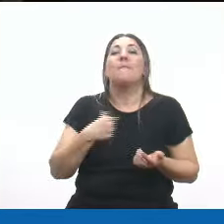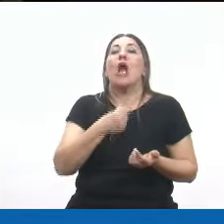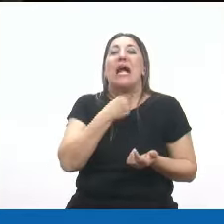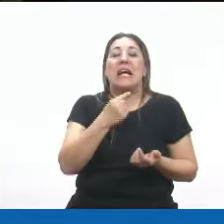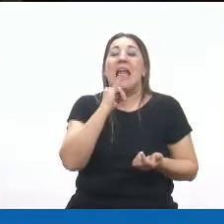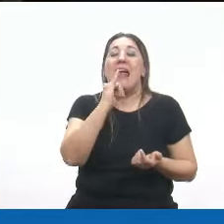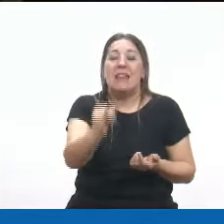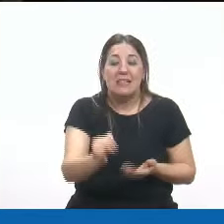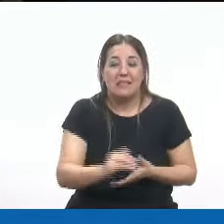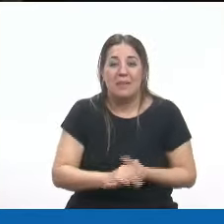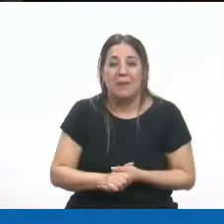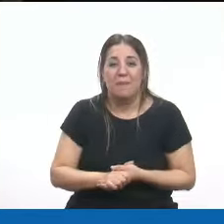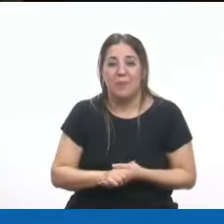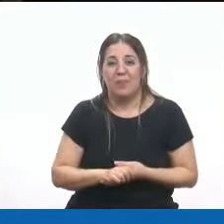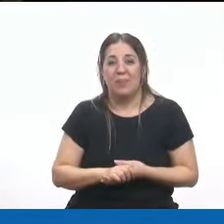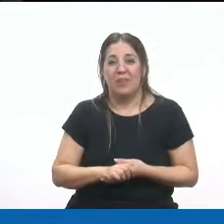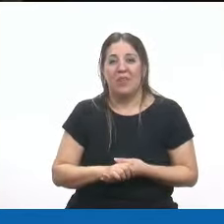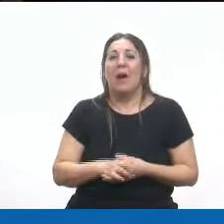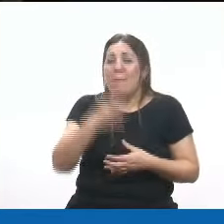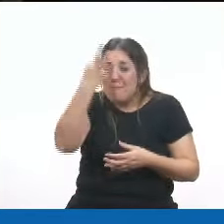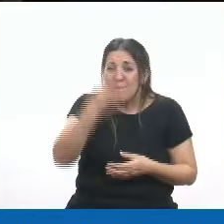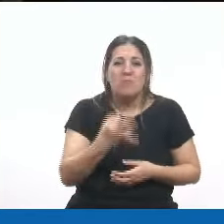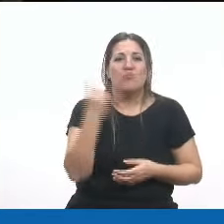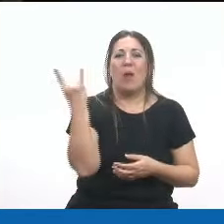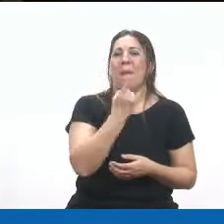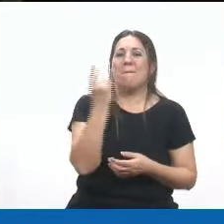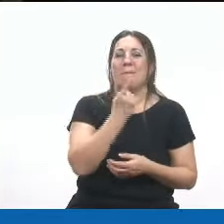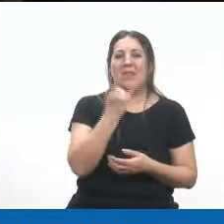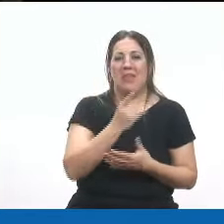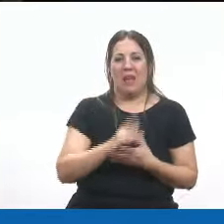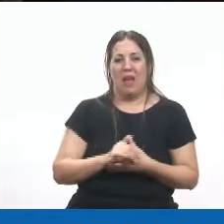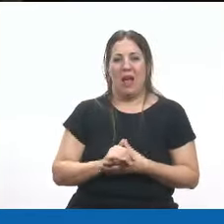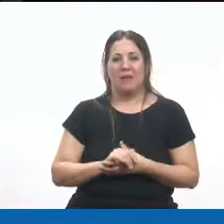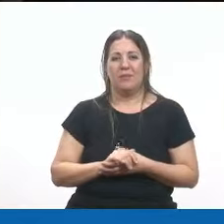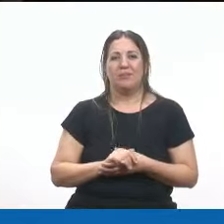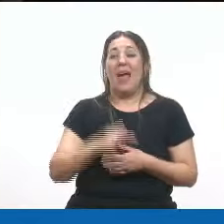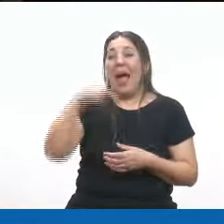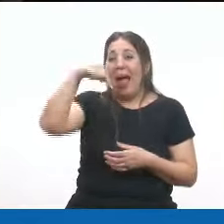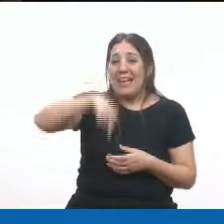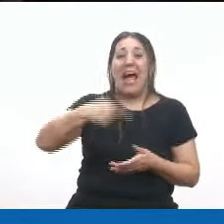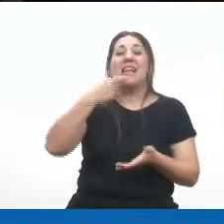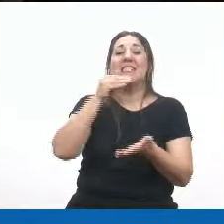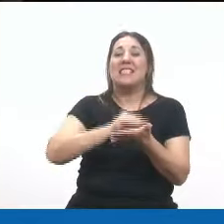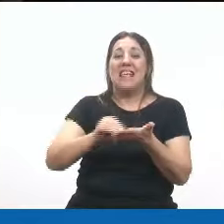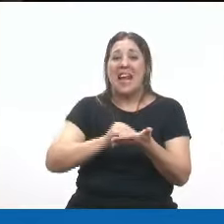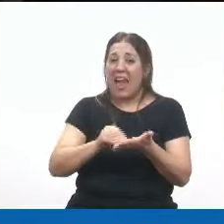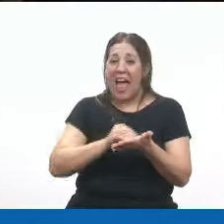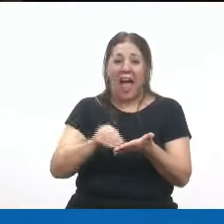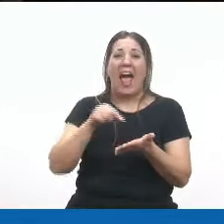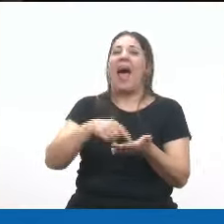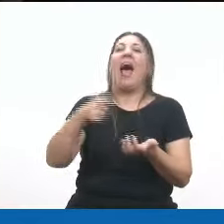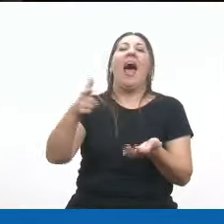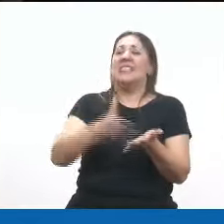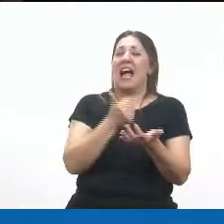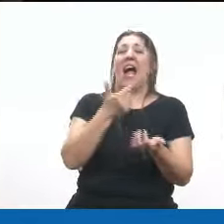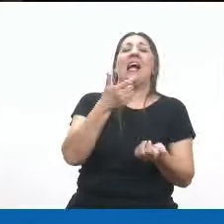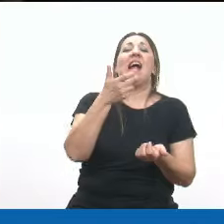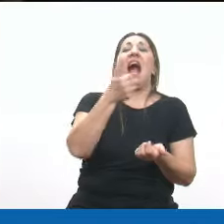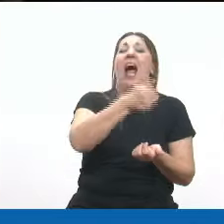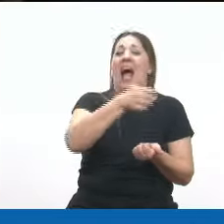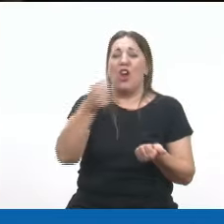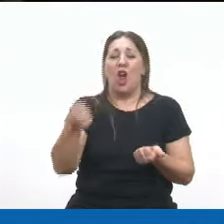decir es que es un engaño acá en el senado están sacando aerolíneas rta